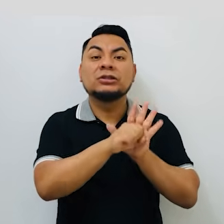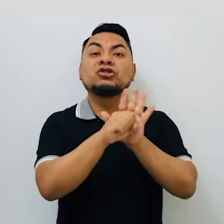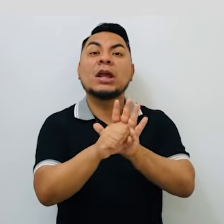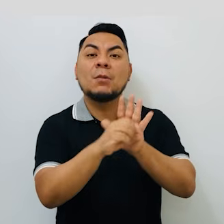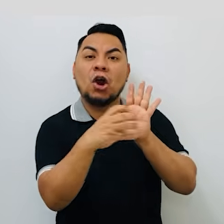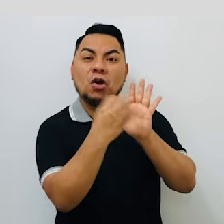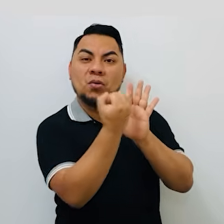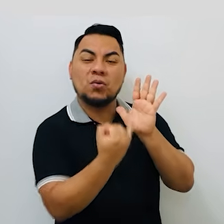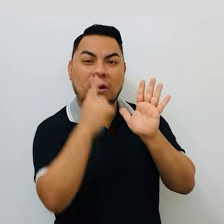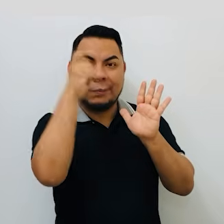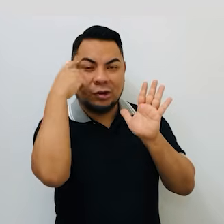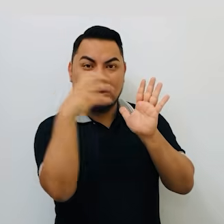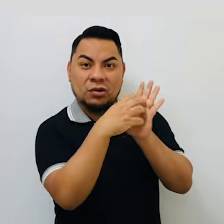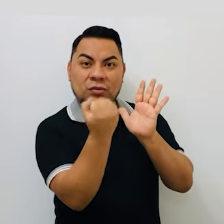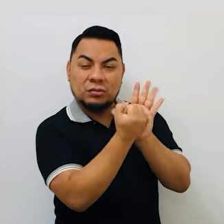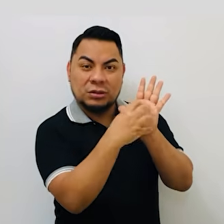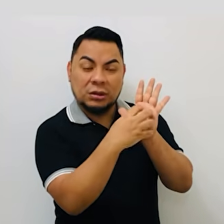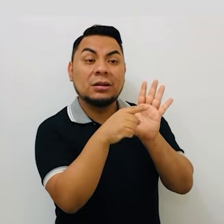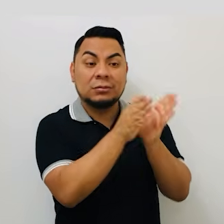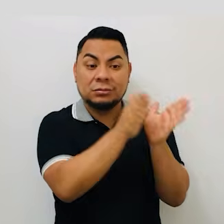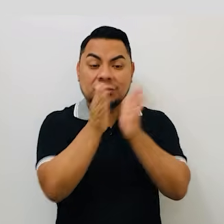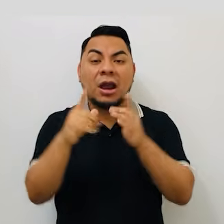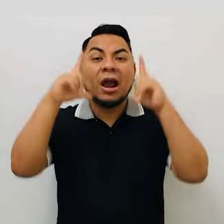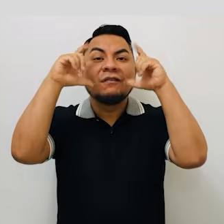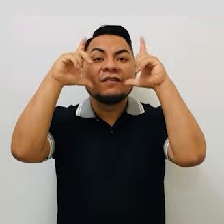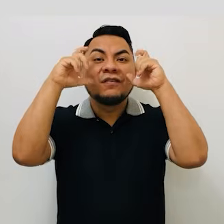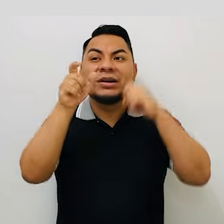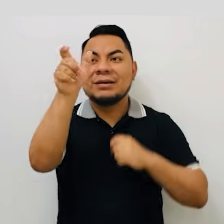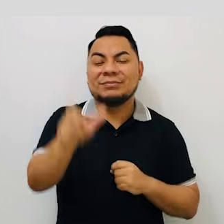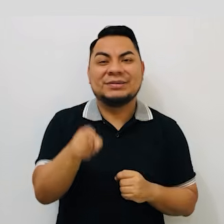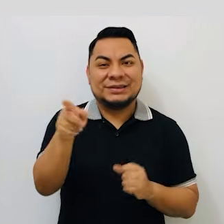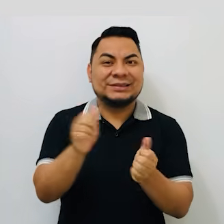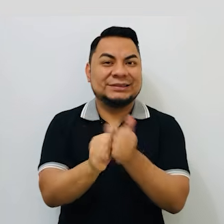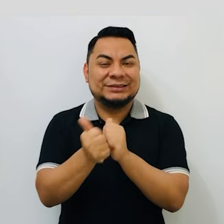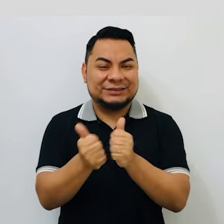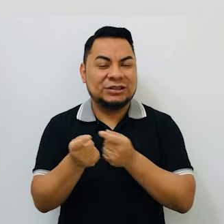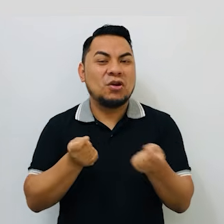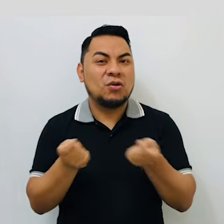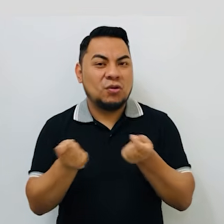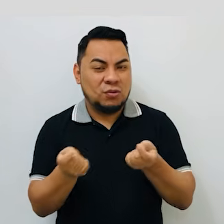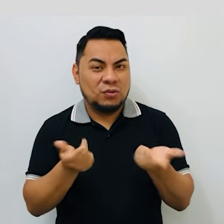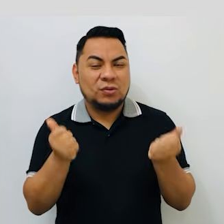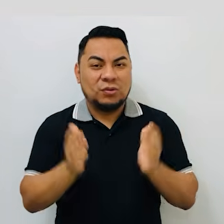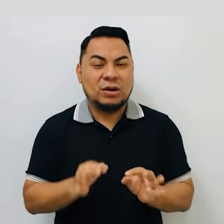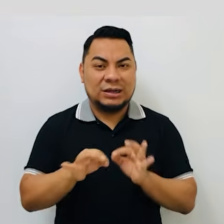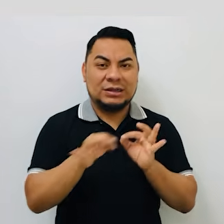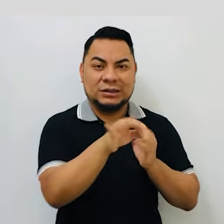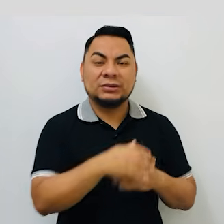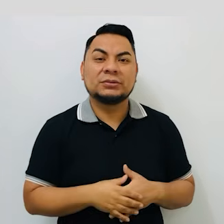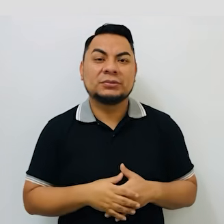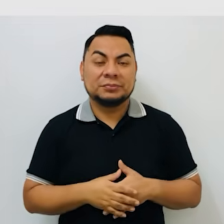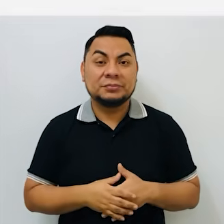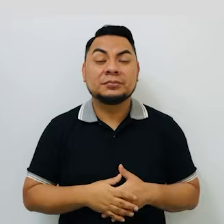del símbolo de la organización política, contiene la fotografía de la candidata o el candidato a gobernadora o